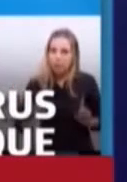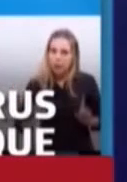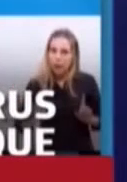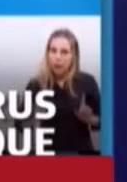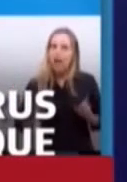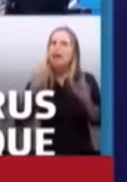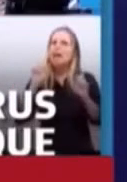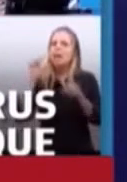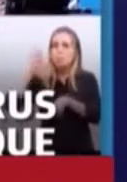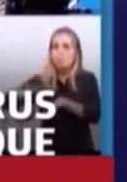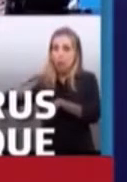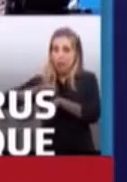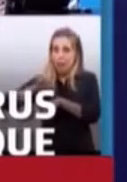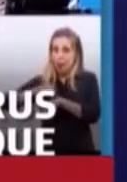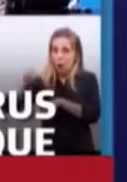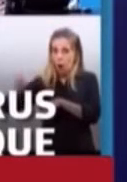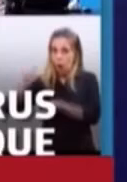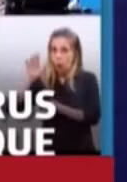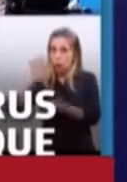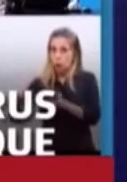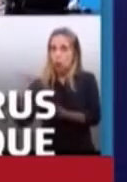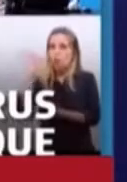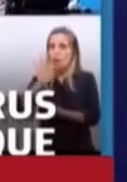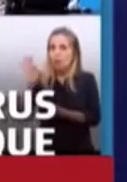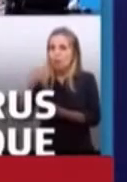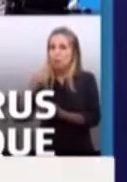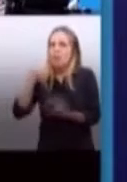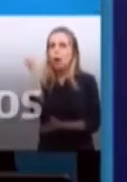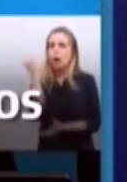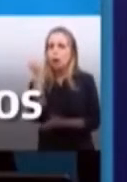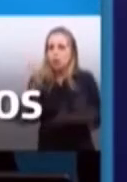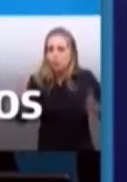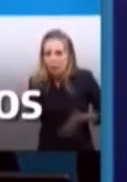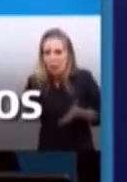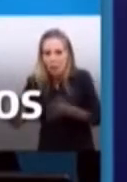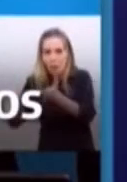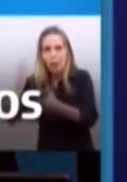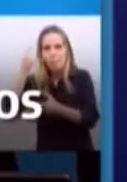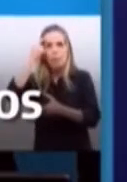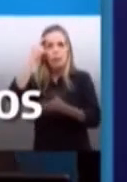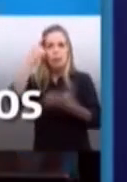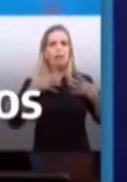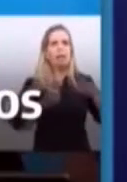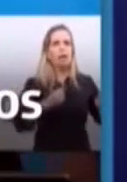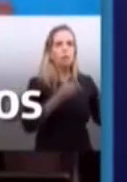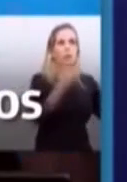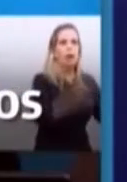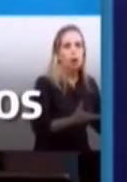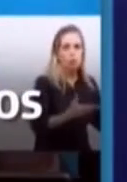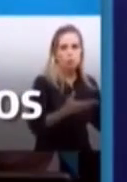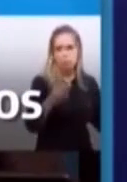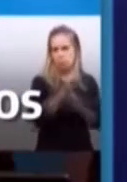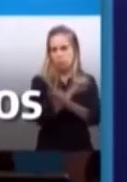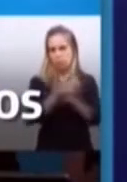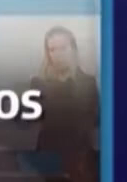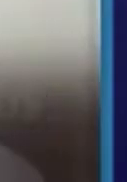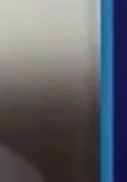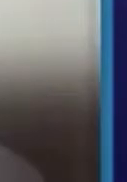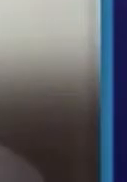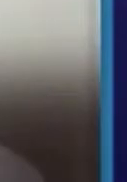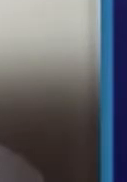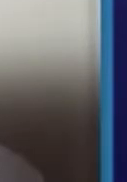doctor Kang. Cada vez que salimos vamos a buscar el virus nosotros. Si abrimos la economía vamos a terminar como terminó